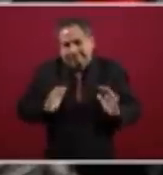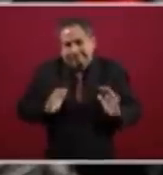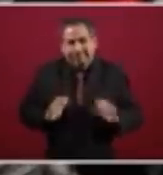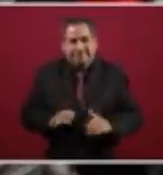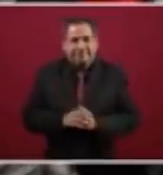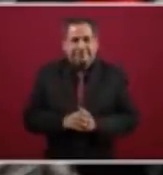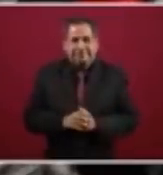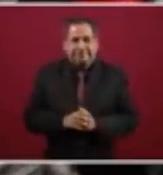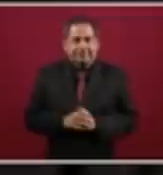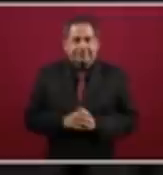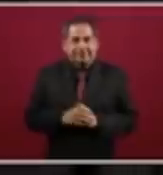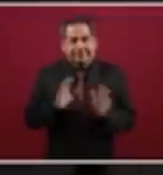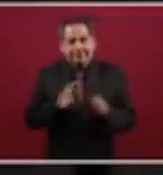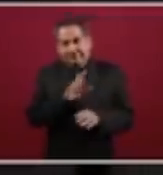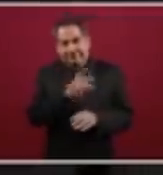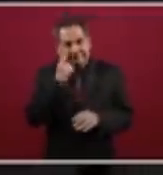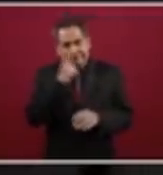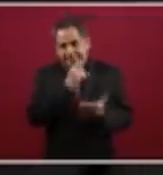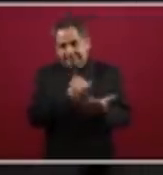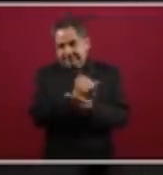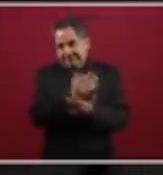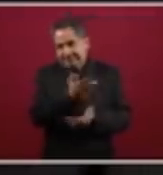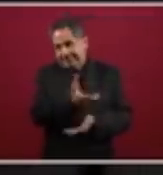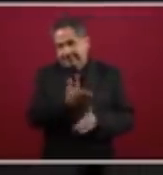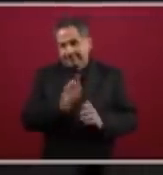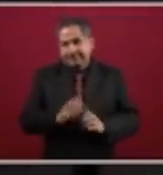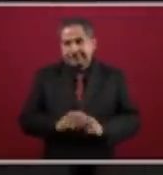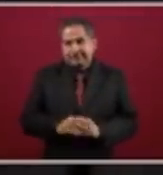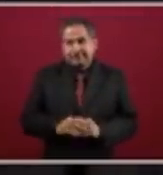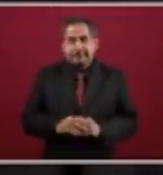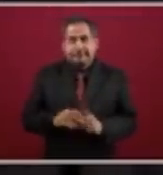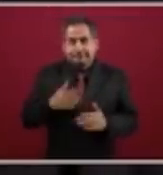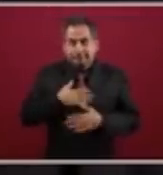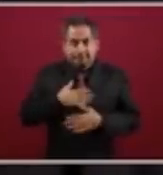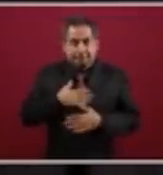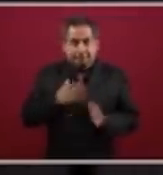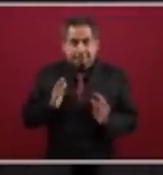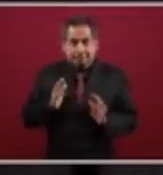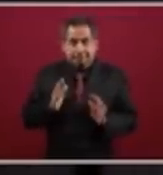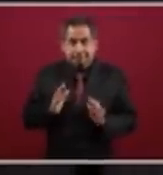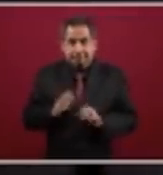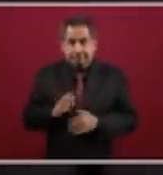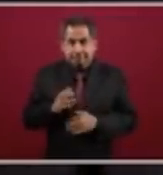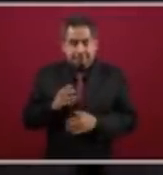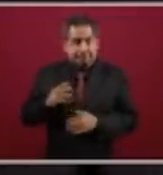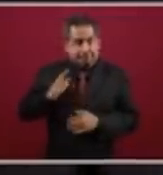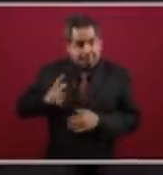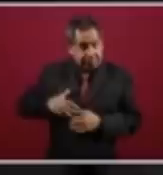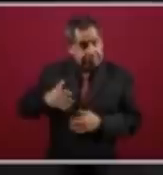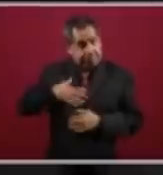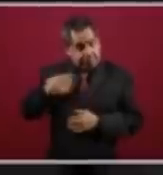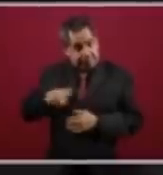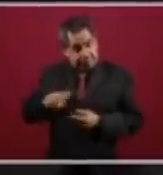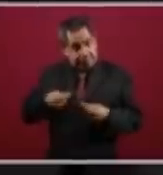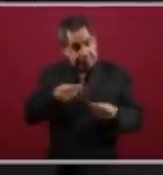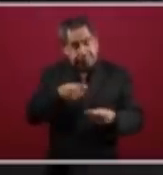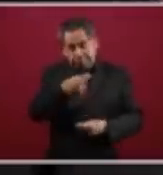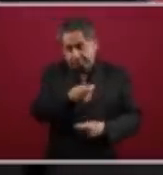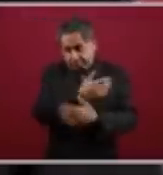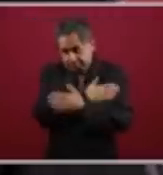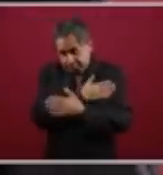es su decisión y me da pues mucho orgullo y le mando un